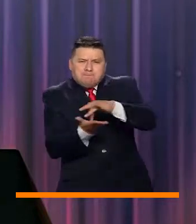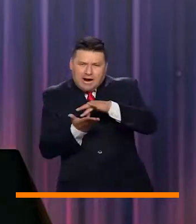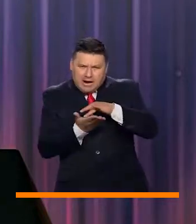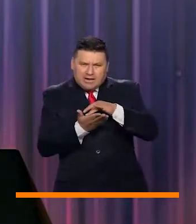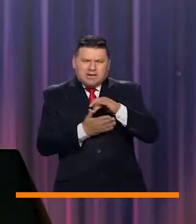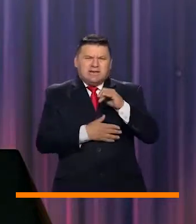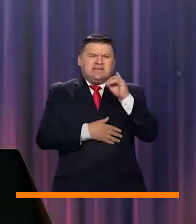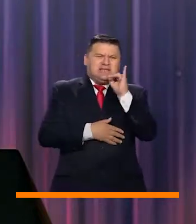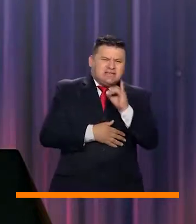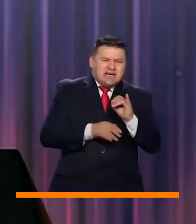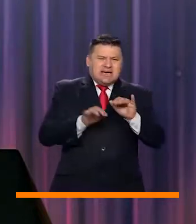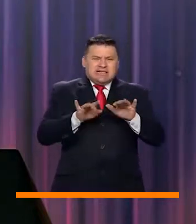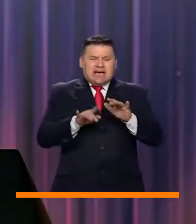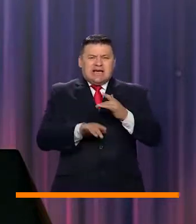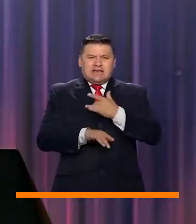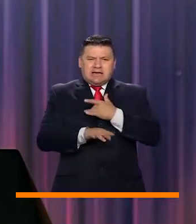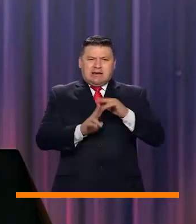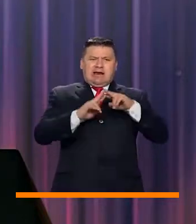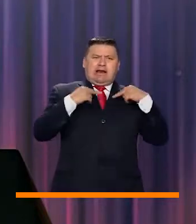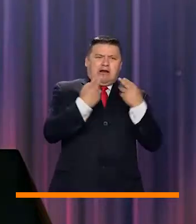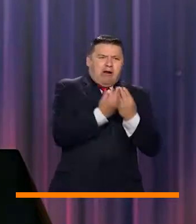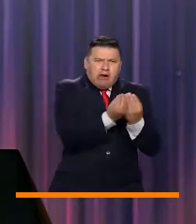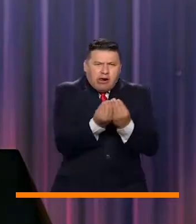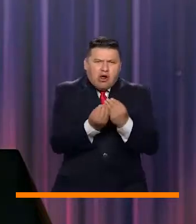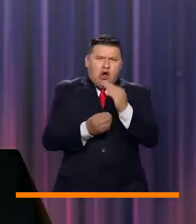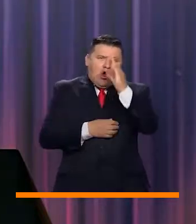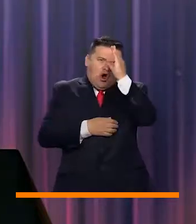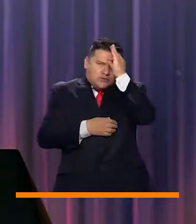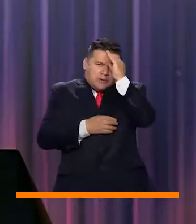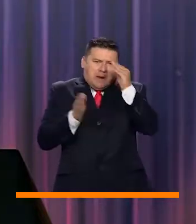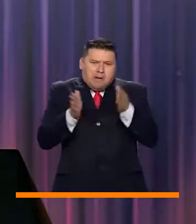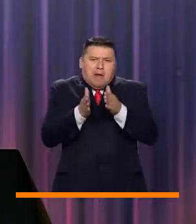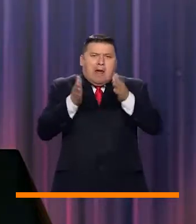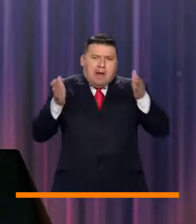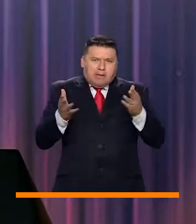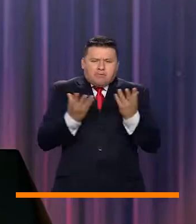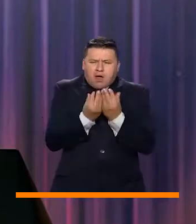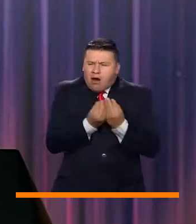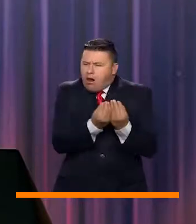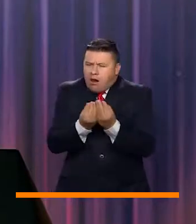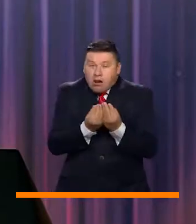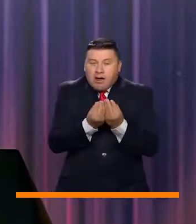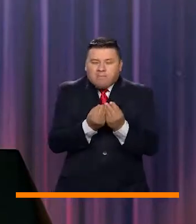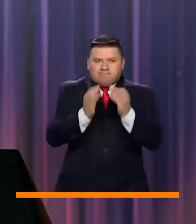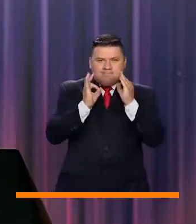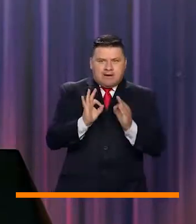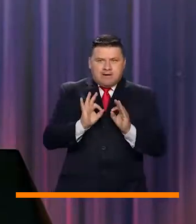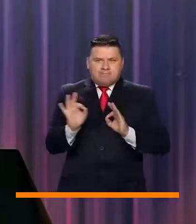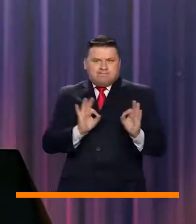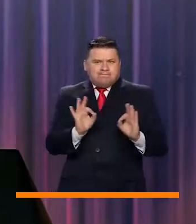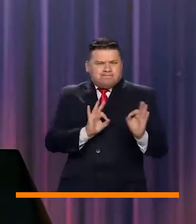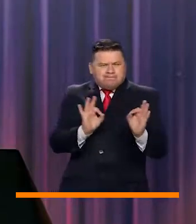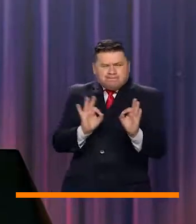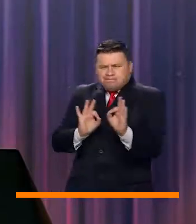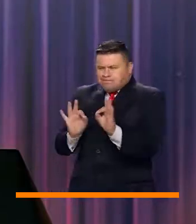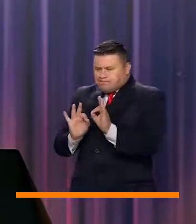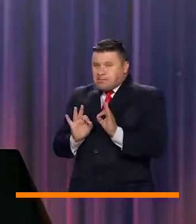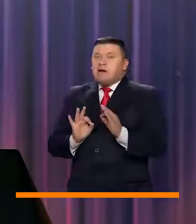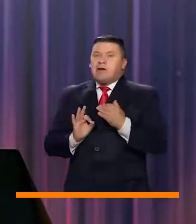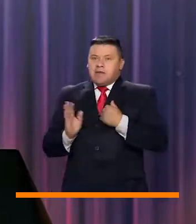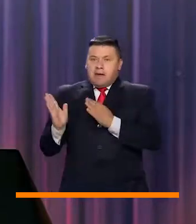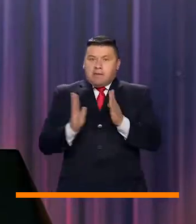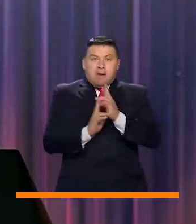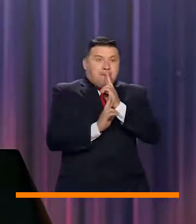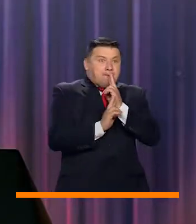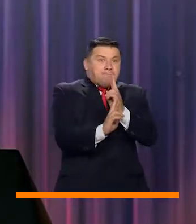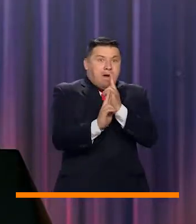participación de aseguradores, secretarios de salud, clínicas y hospitales. La etapa de preparación ha terminado y